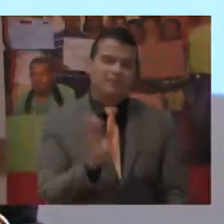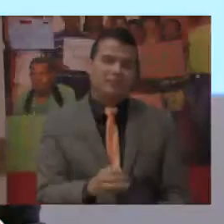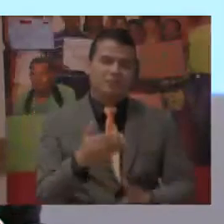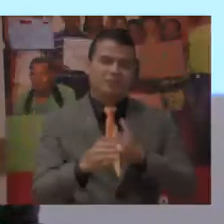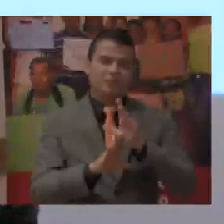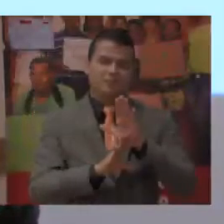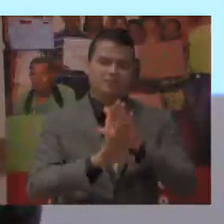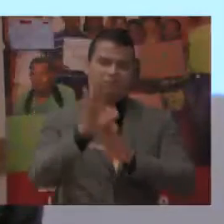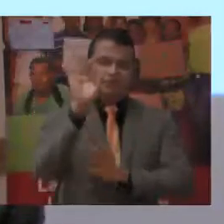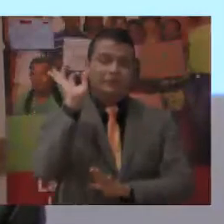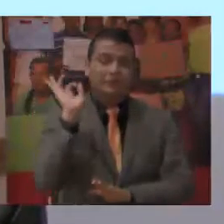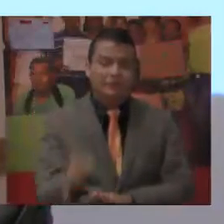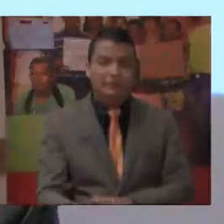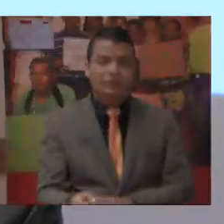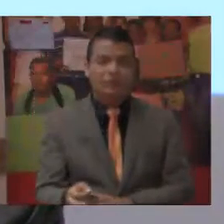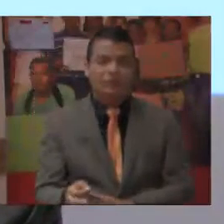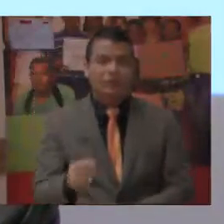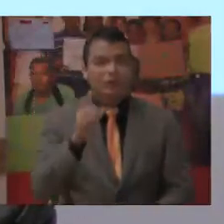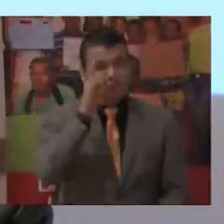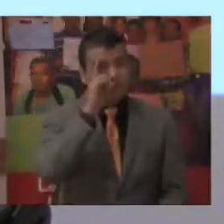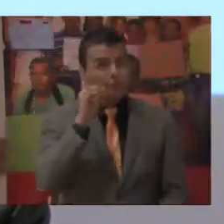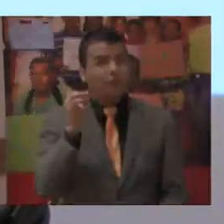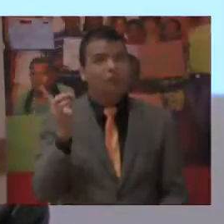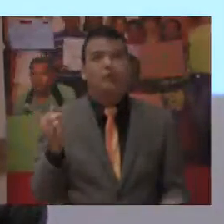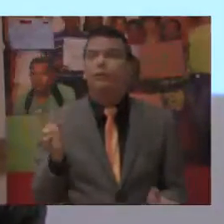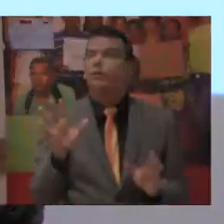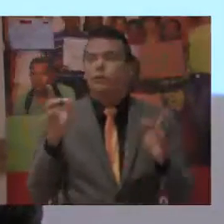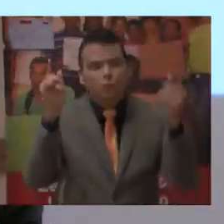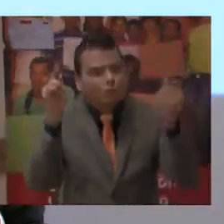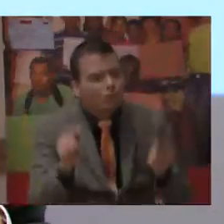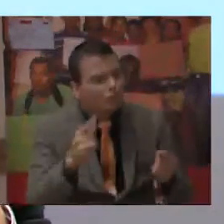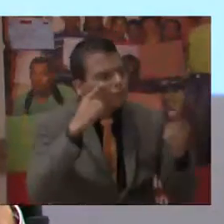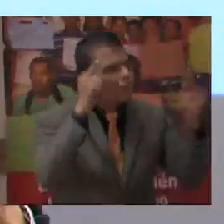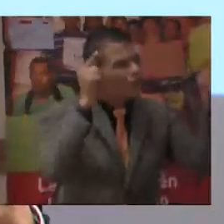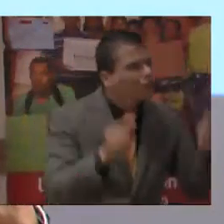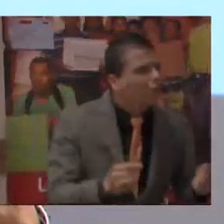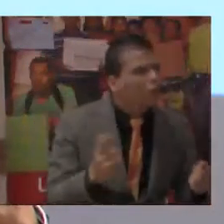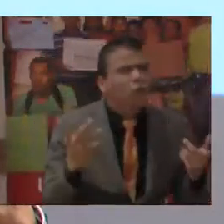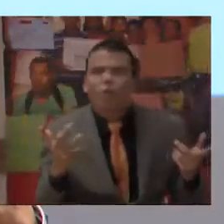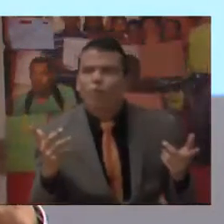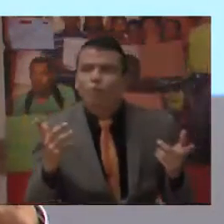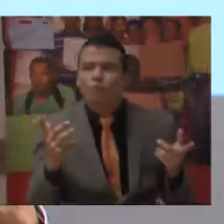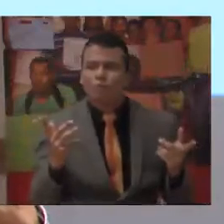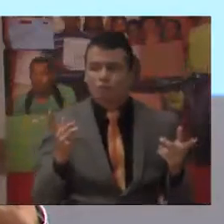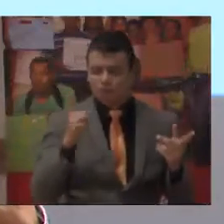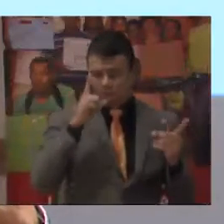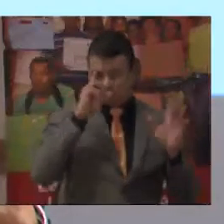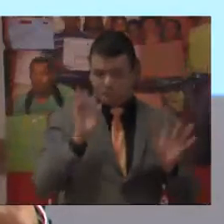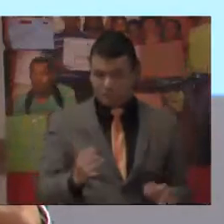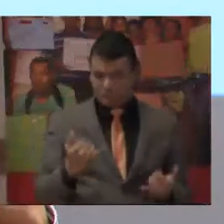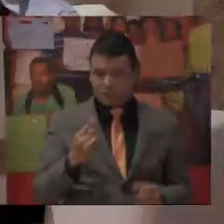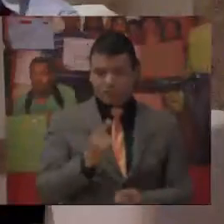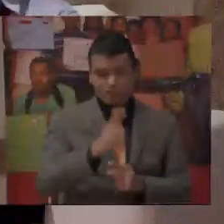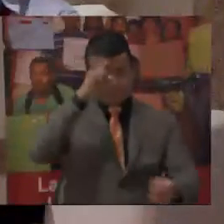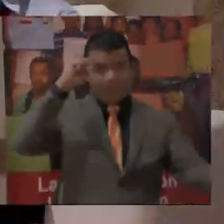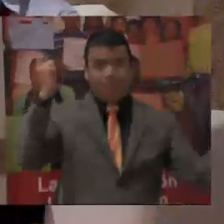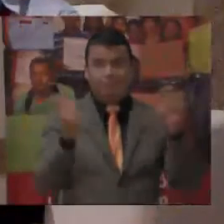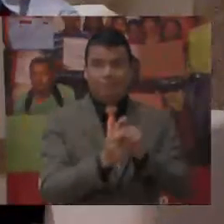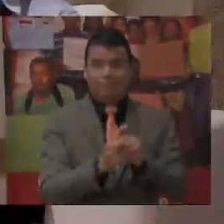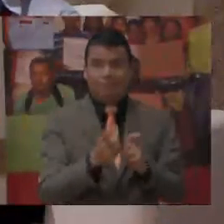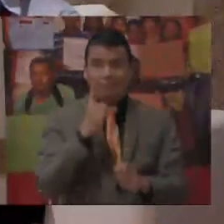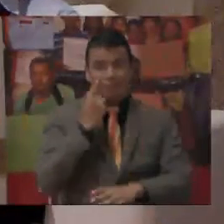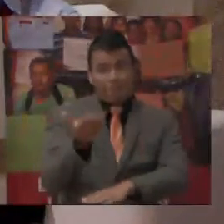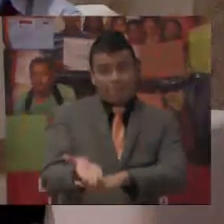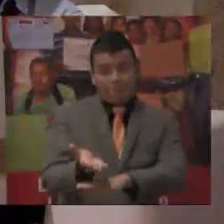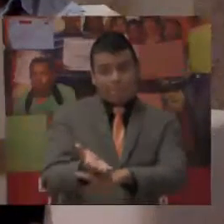avanzado bastante y no estaremos peleando por estadísticas, sino diciendo con convicción hemos cambiado. Yo quiero dejarle sobre la